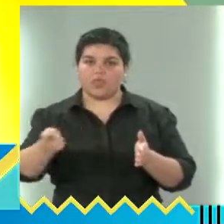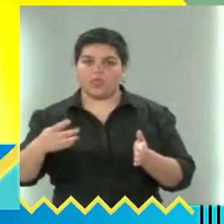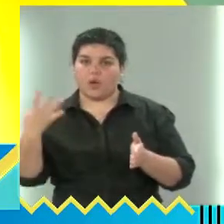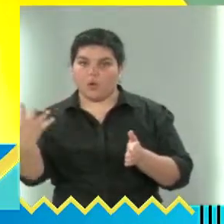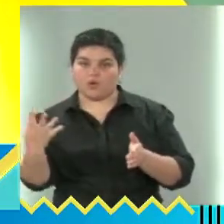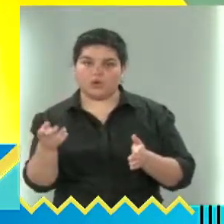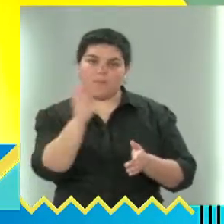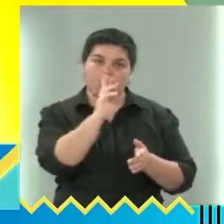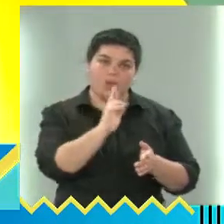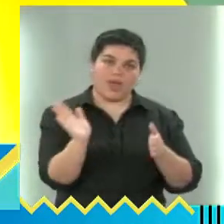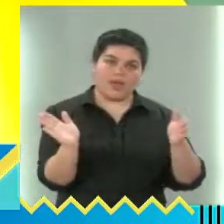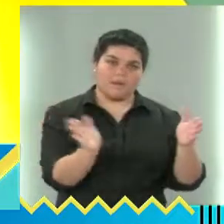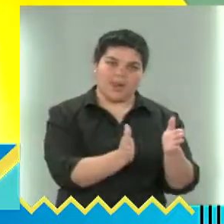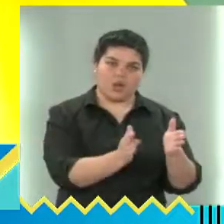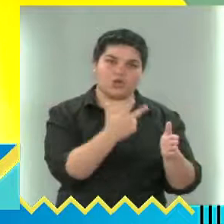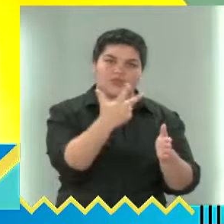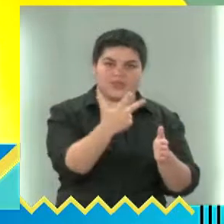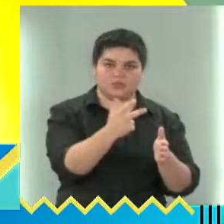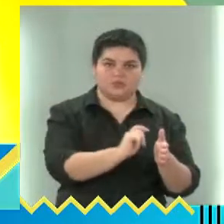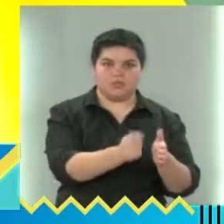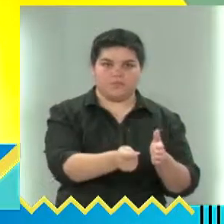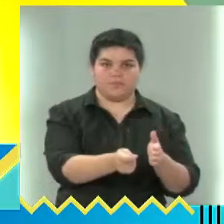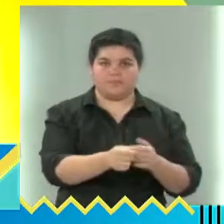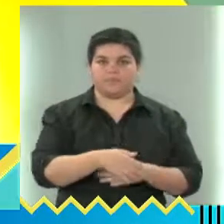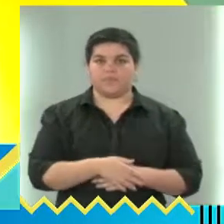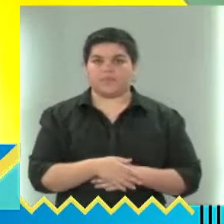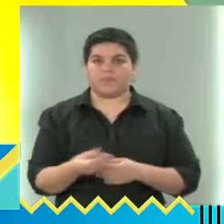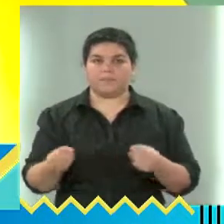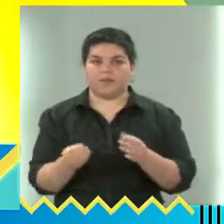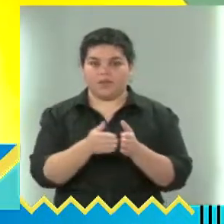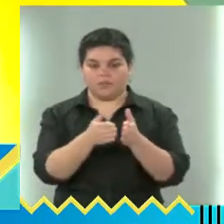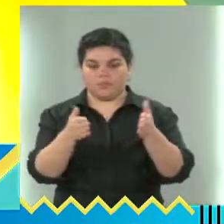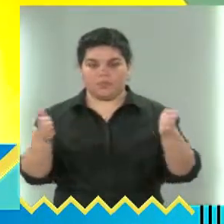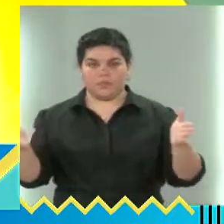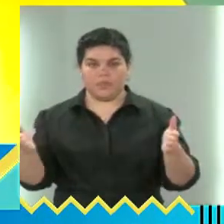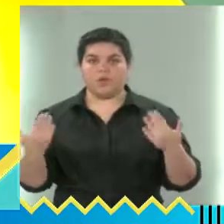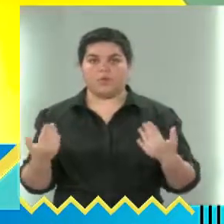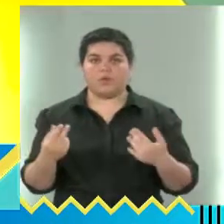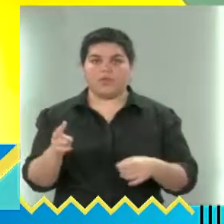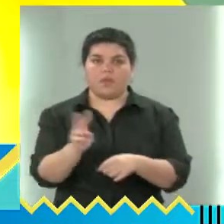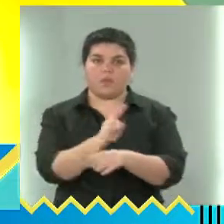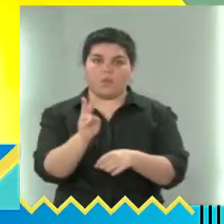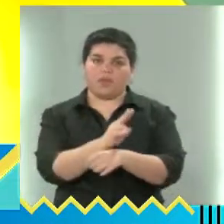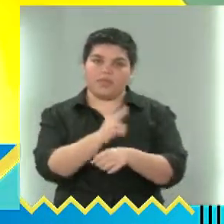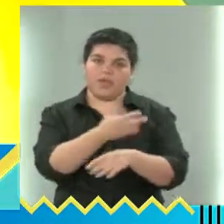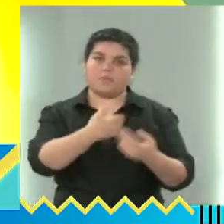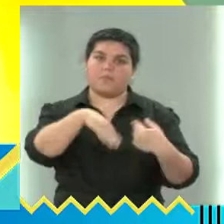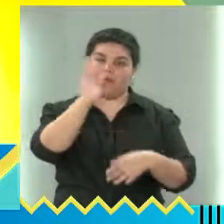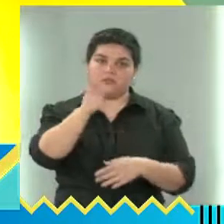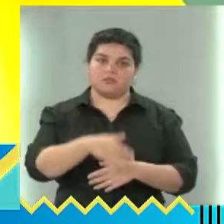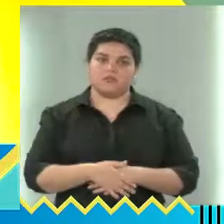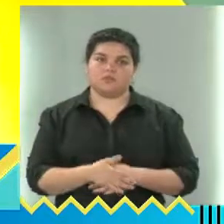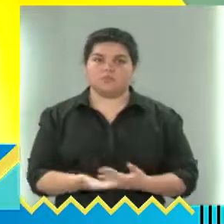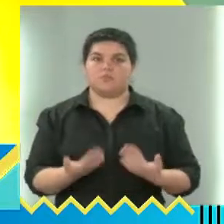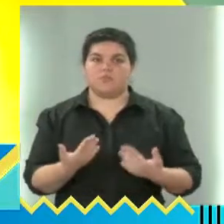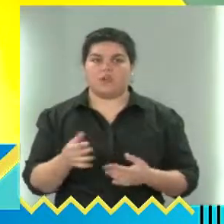estamos trabajando, y más que nada para ampliar ese rango y cuidar más al donante, en concientizarnos todos y donar 2